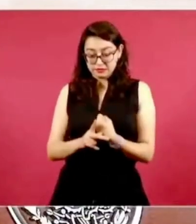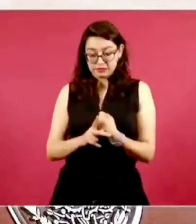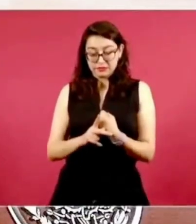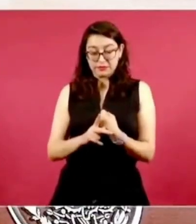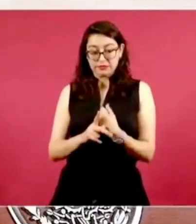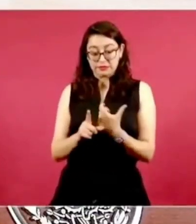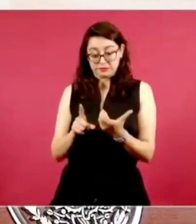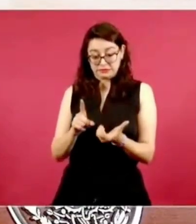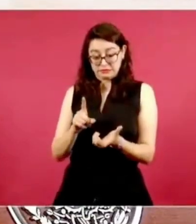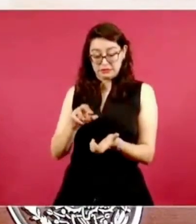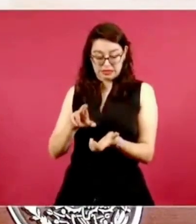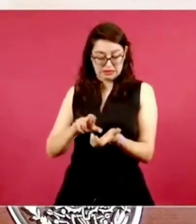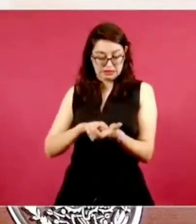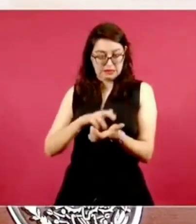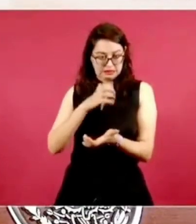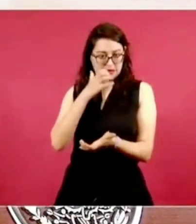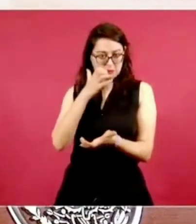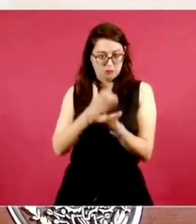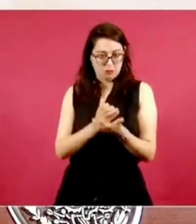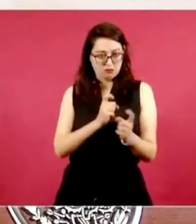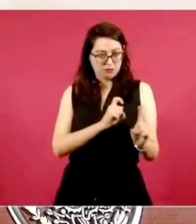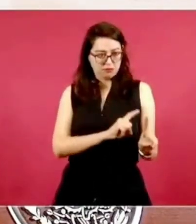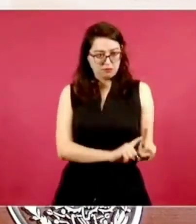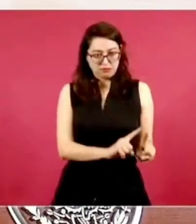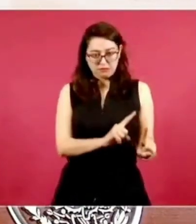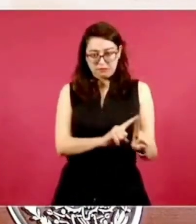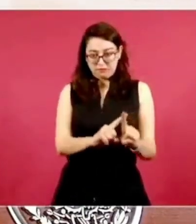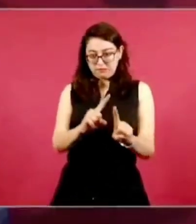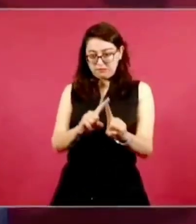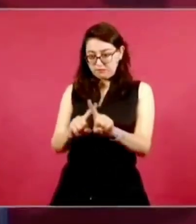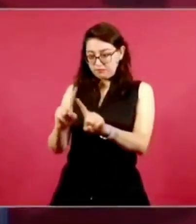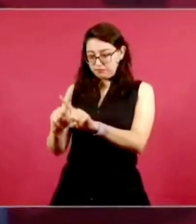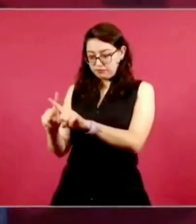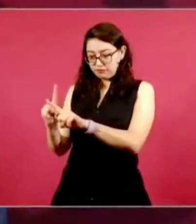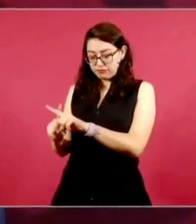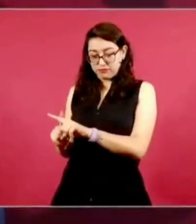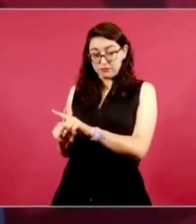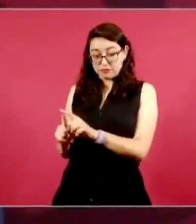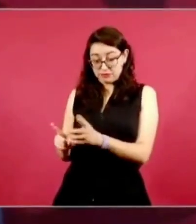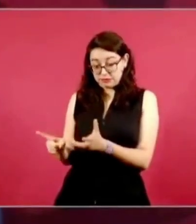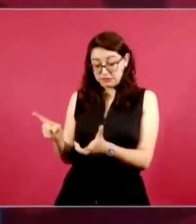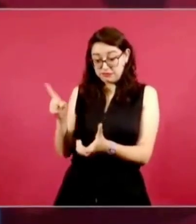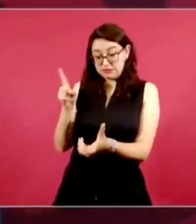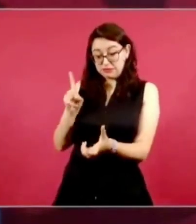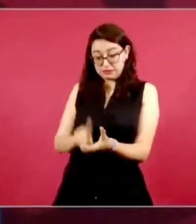Injértese en nuestras repúblicas el mundo.